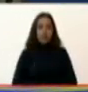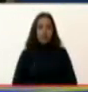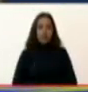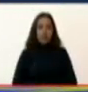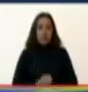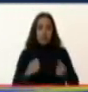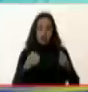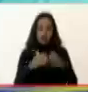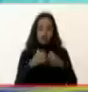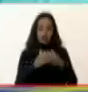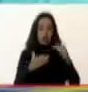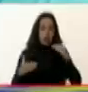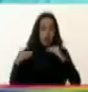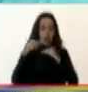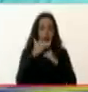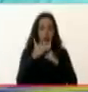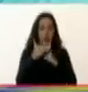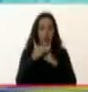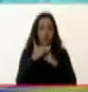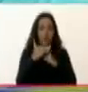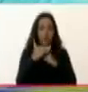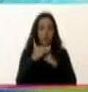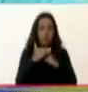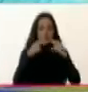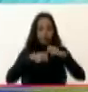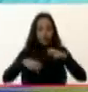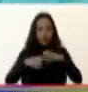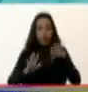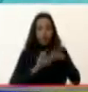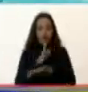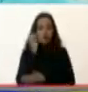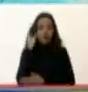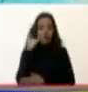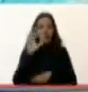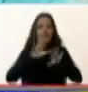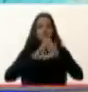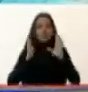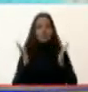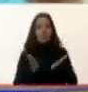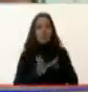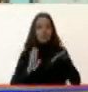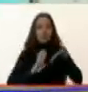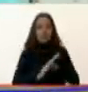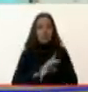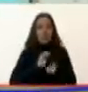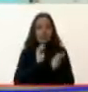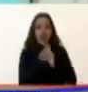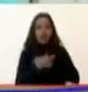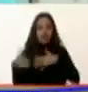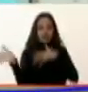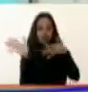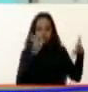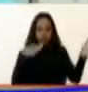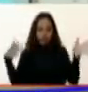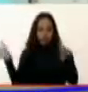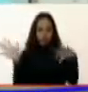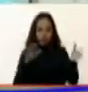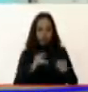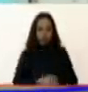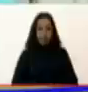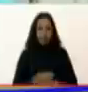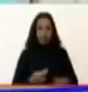alto nivel de la conferencia mundial sobre el cambio climático en representación